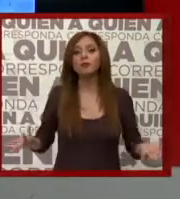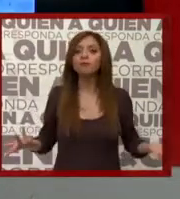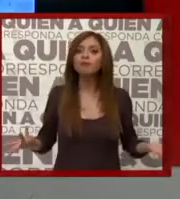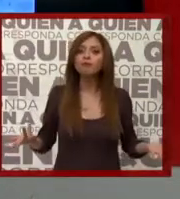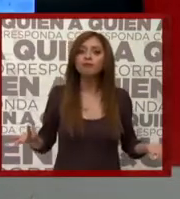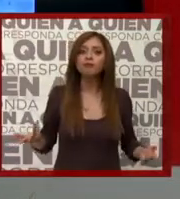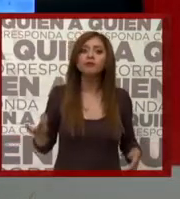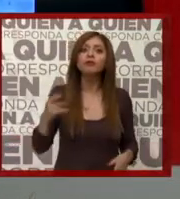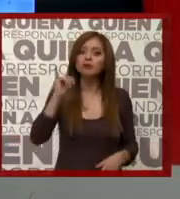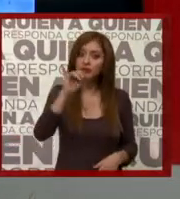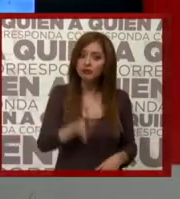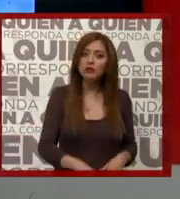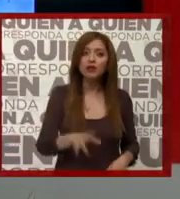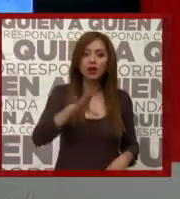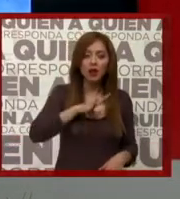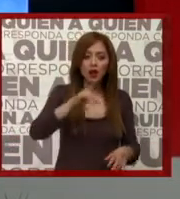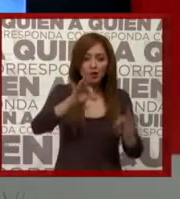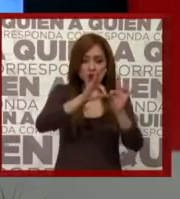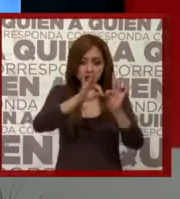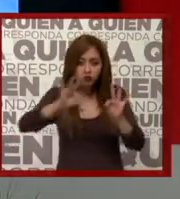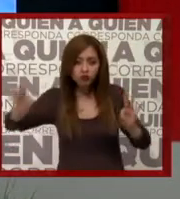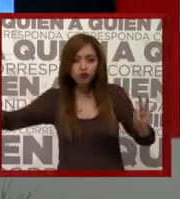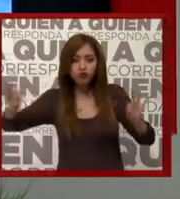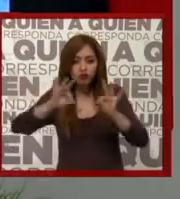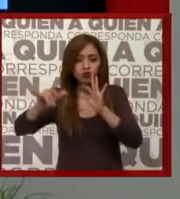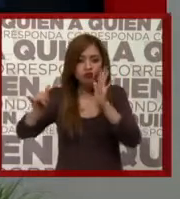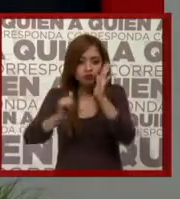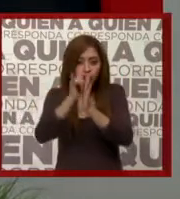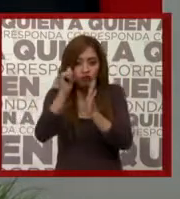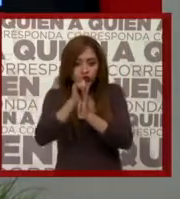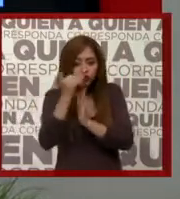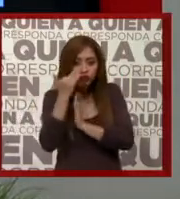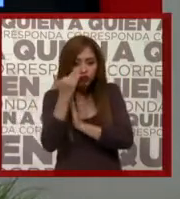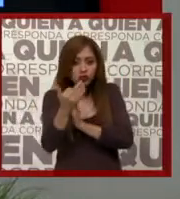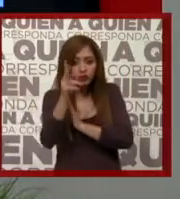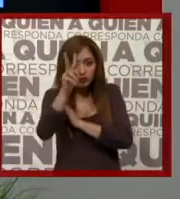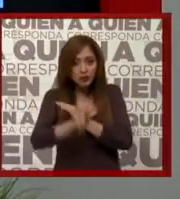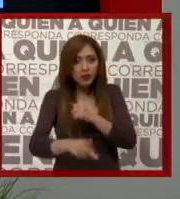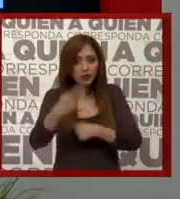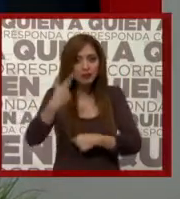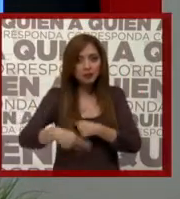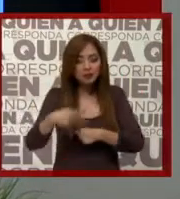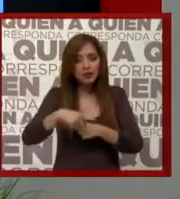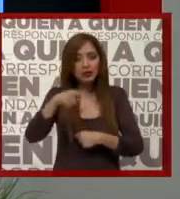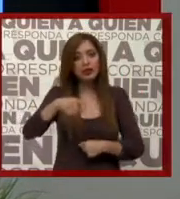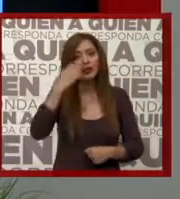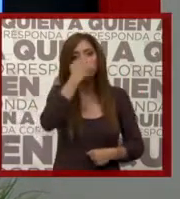Alcanzamos a ver que sí le metieron varillas y anillos a la construcción. No, pues sí está peligroso esto ya, ¿no?